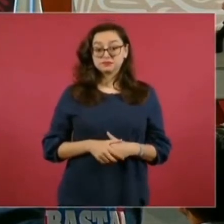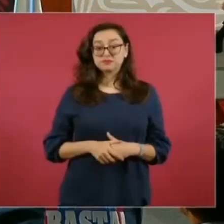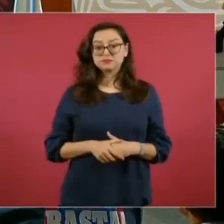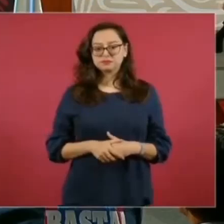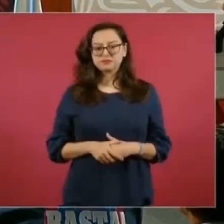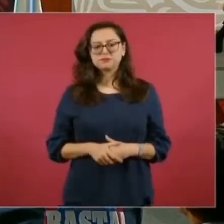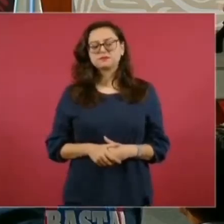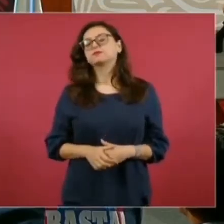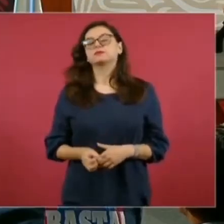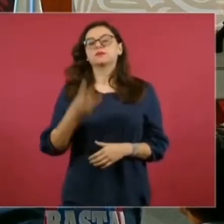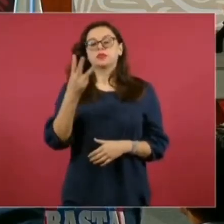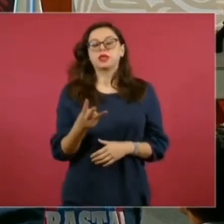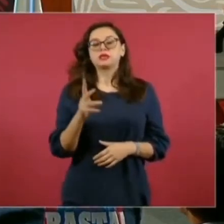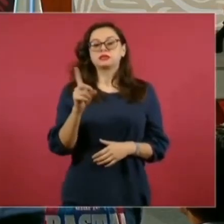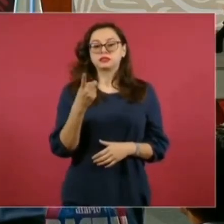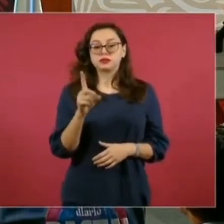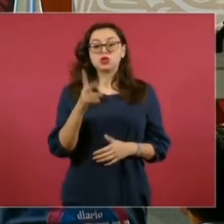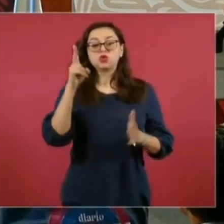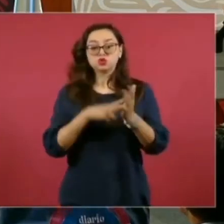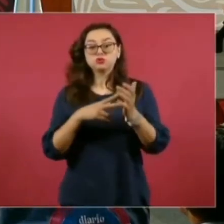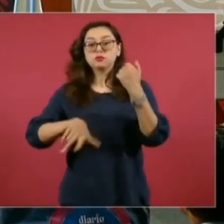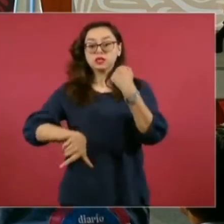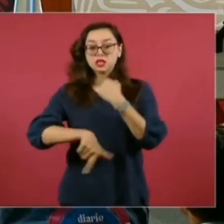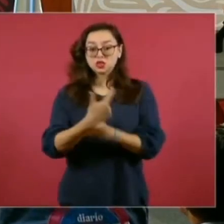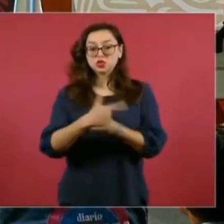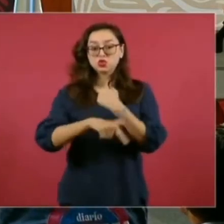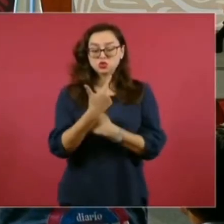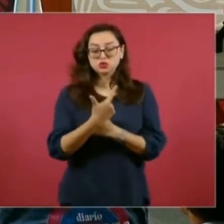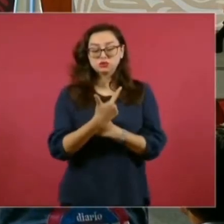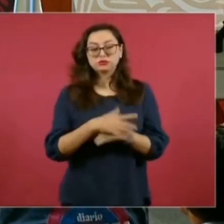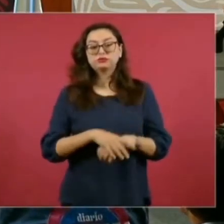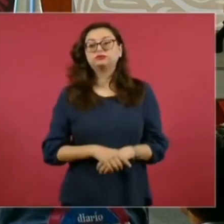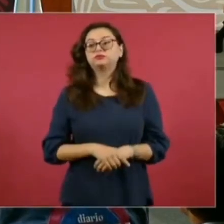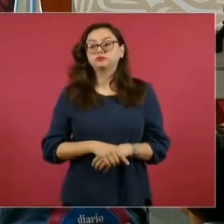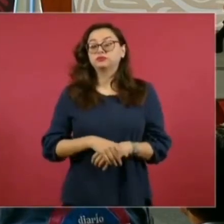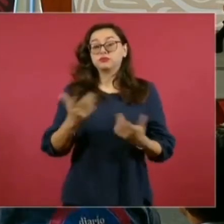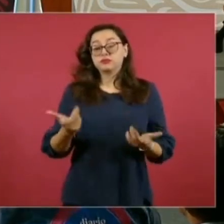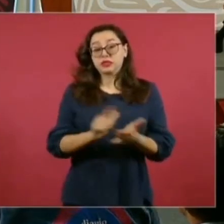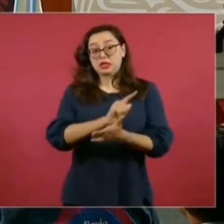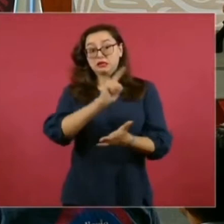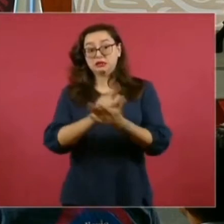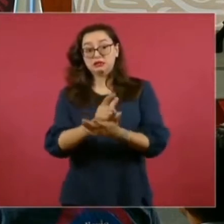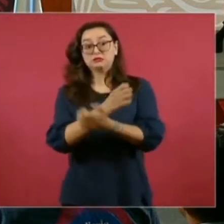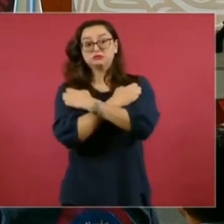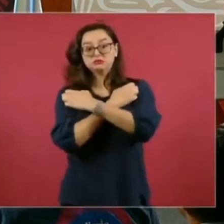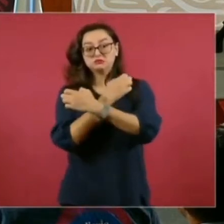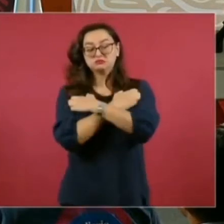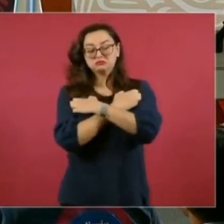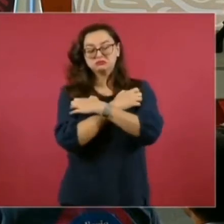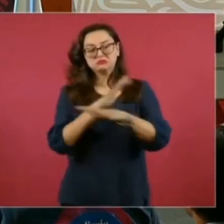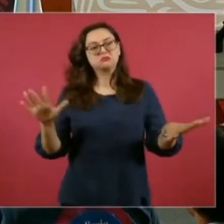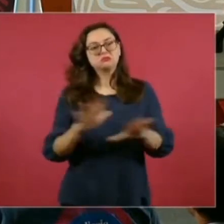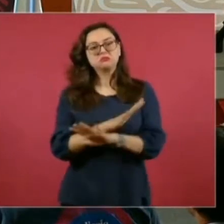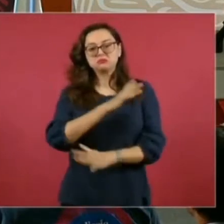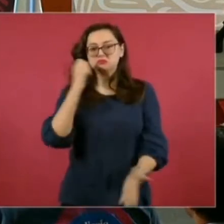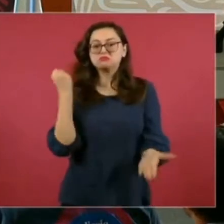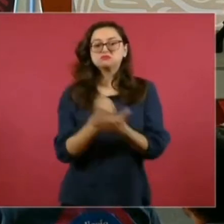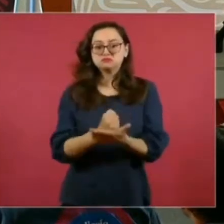El 13 de diciembre de 2012 la Cámara de Diputados aprobó la mal llamada reforma educativa.